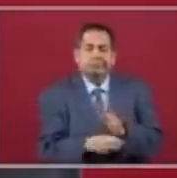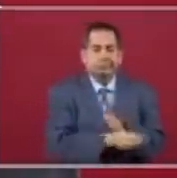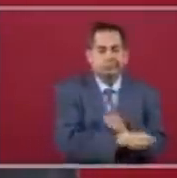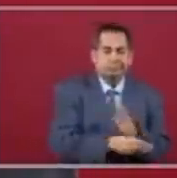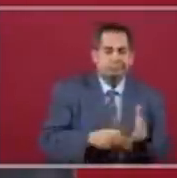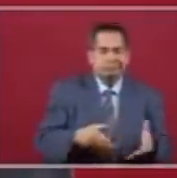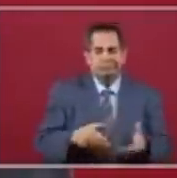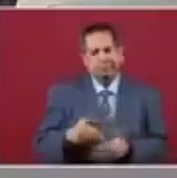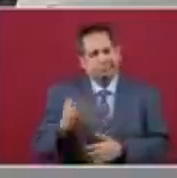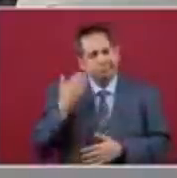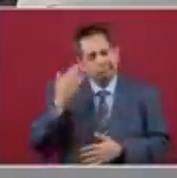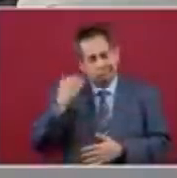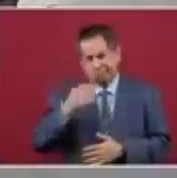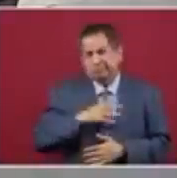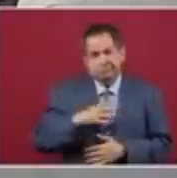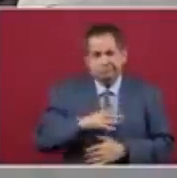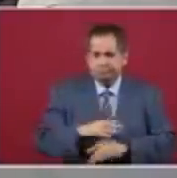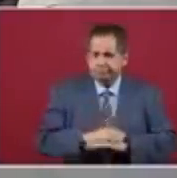que existían.